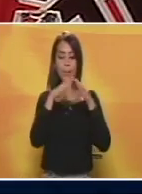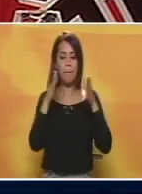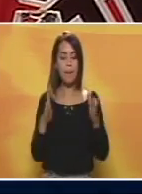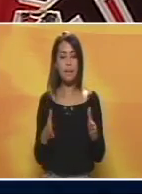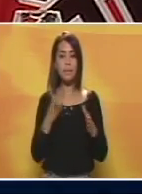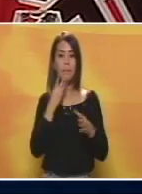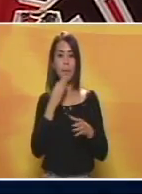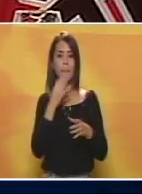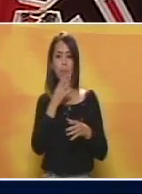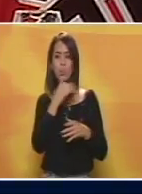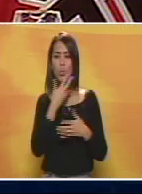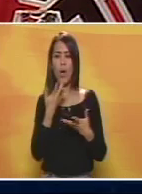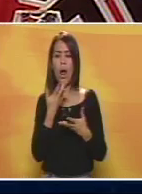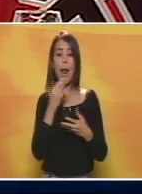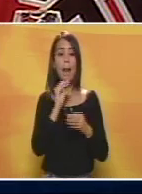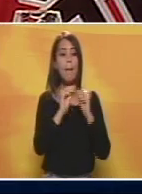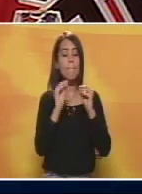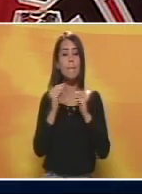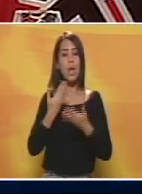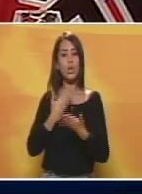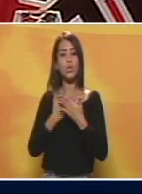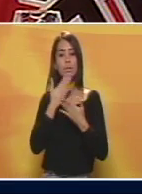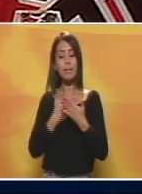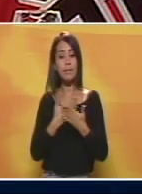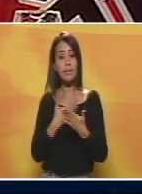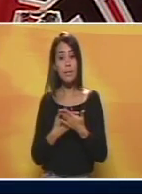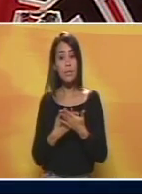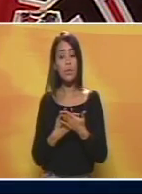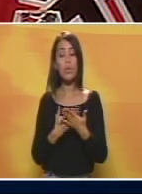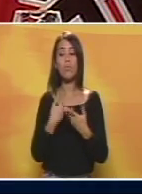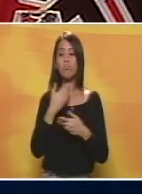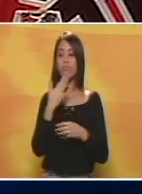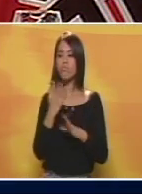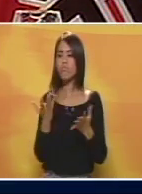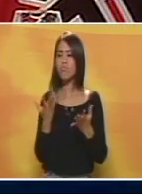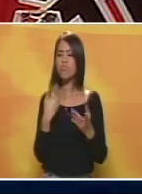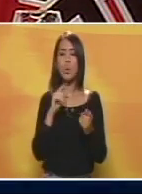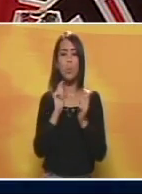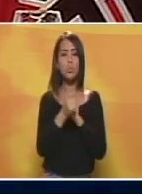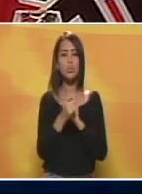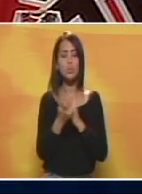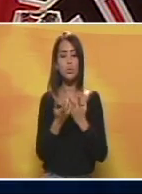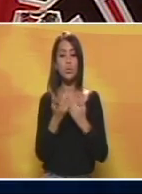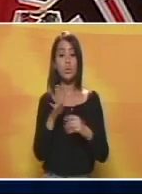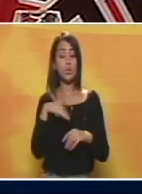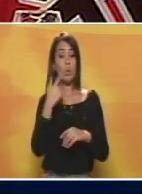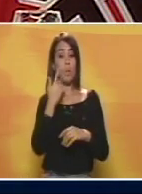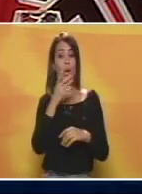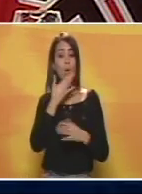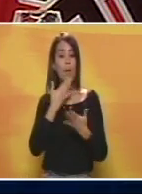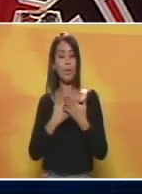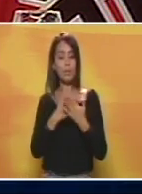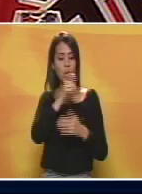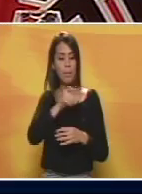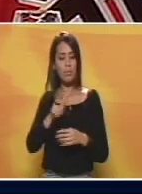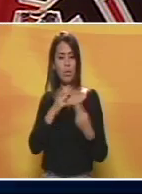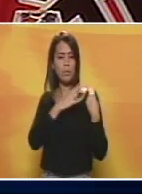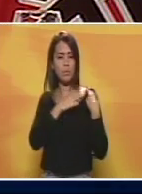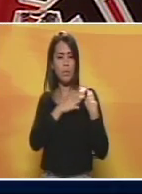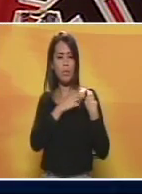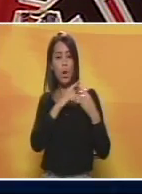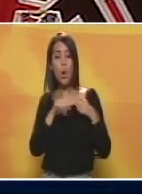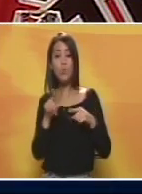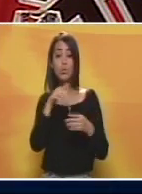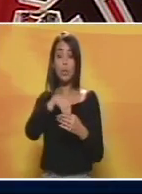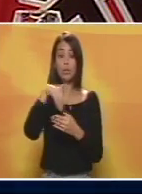está, se le pide a los testigos que constituyan la mesa y si no se puede con los testigos, nos vamos a los electores que están